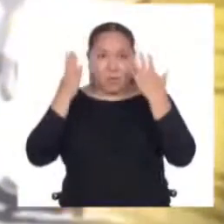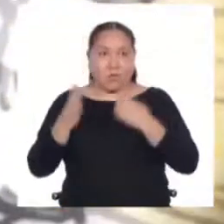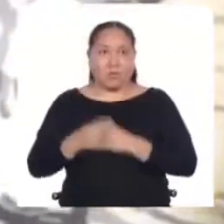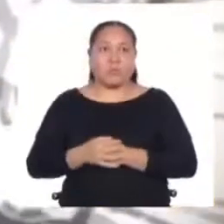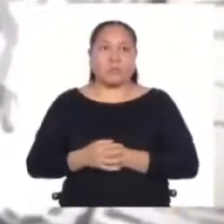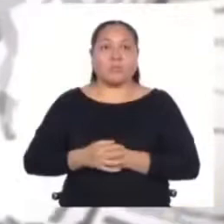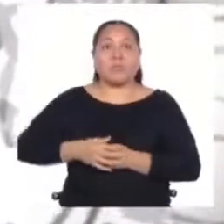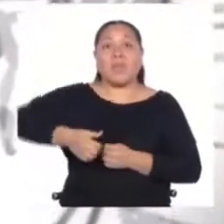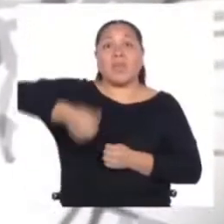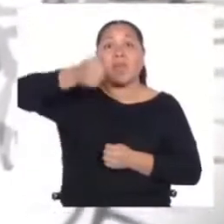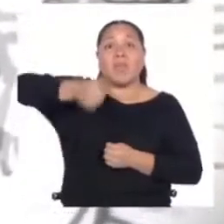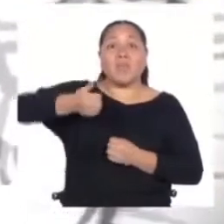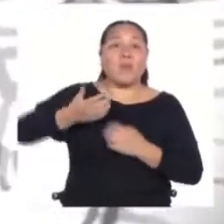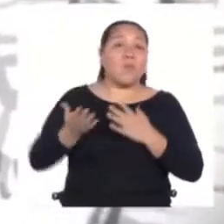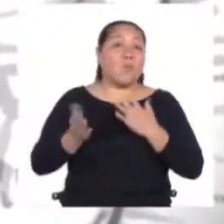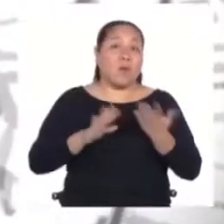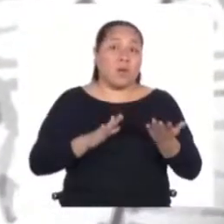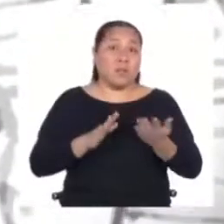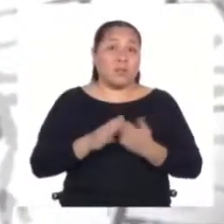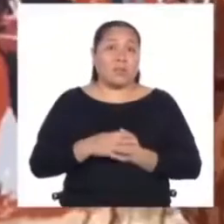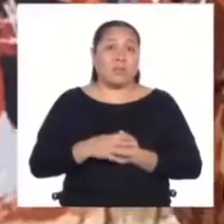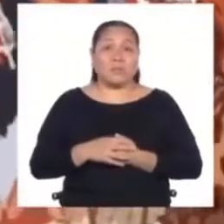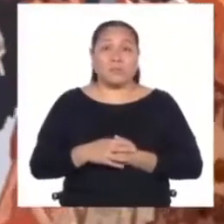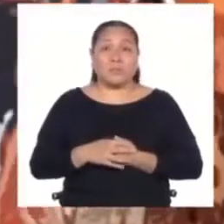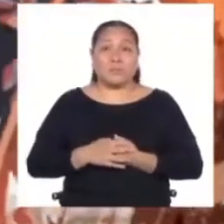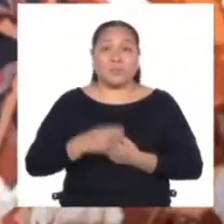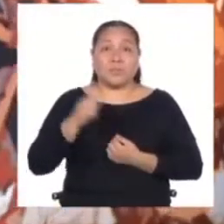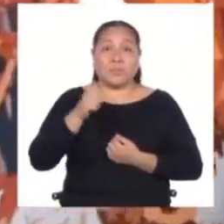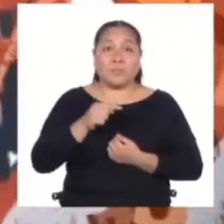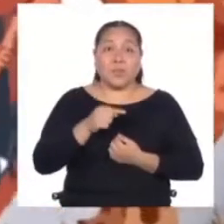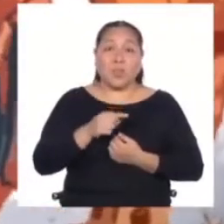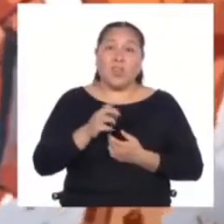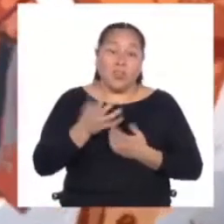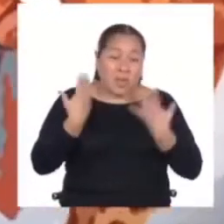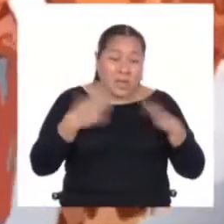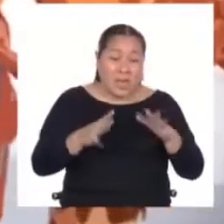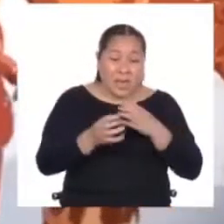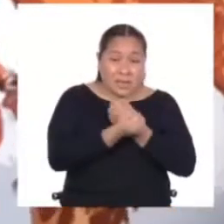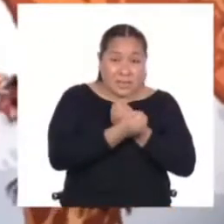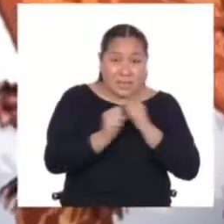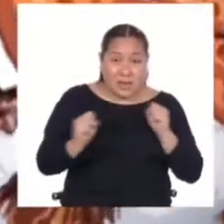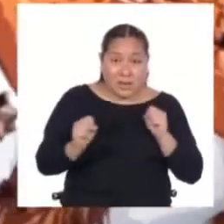Con su jefe muerto, los guerreros incas sobrevivientes emprendieron el